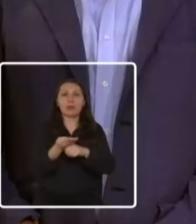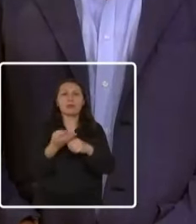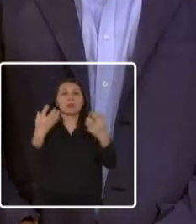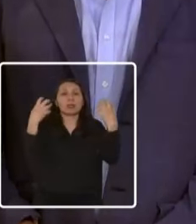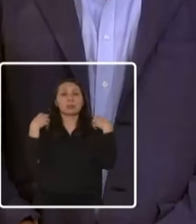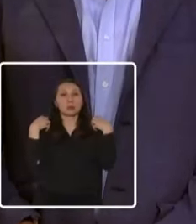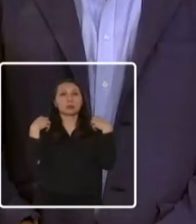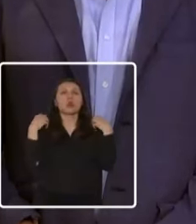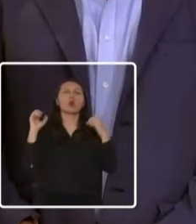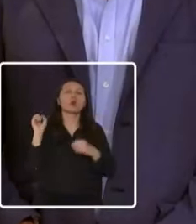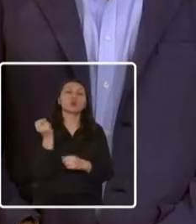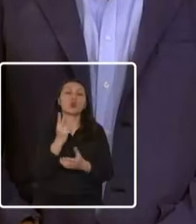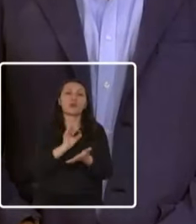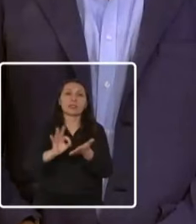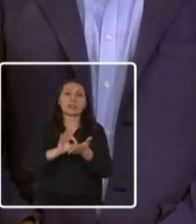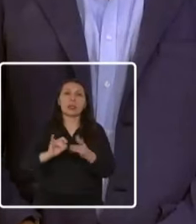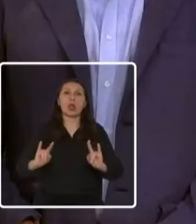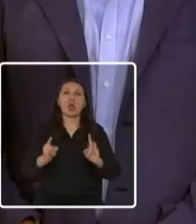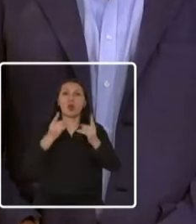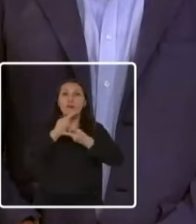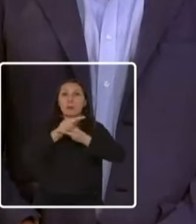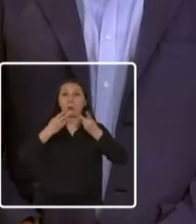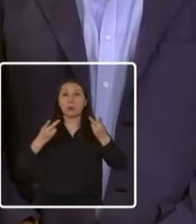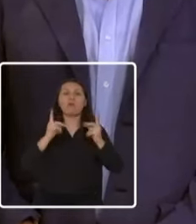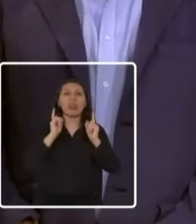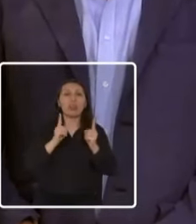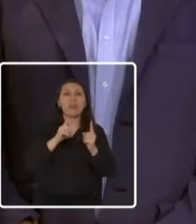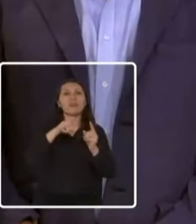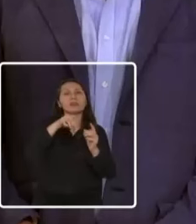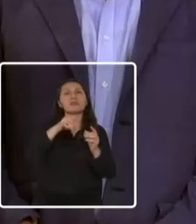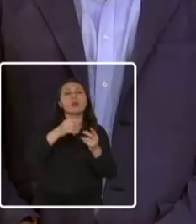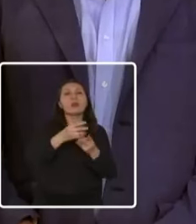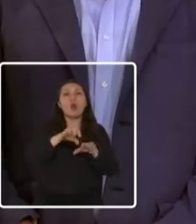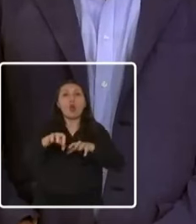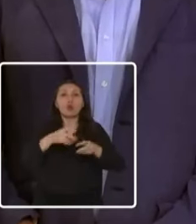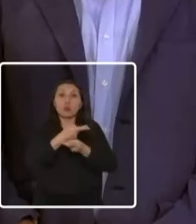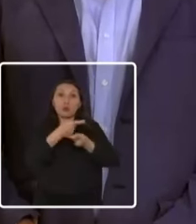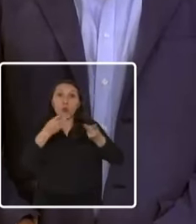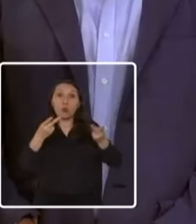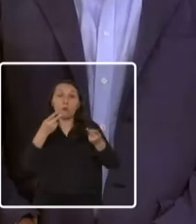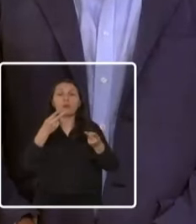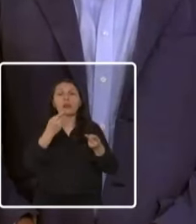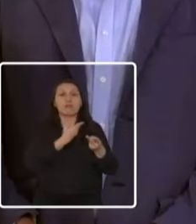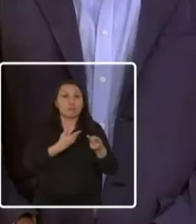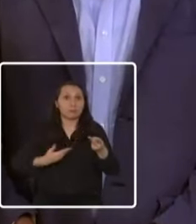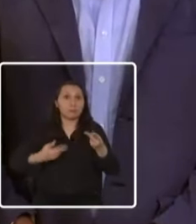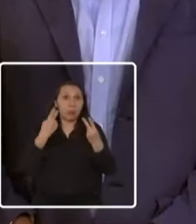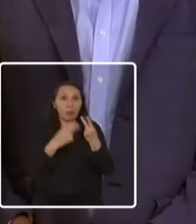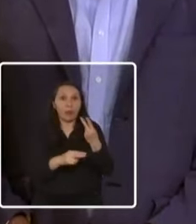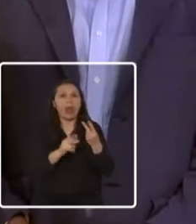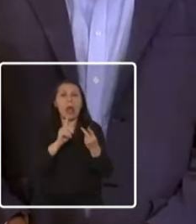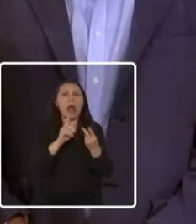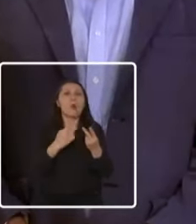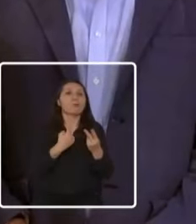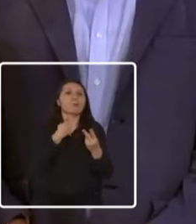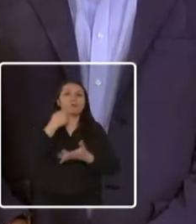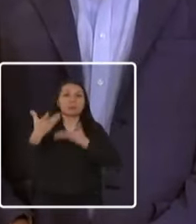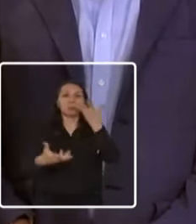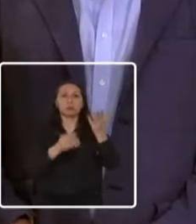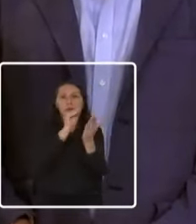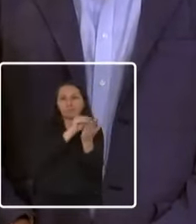al subsecretario de Obras Públicas hacer el catastro de bienes públicos que están afectados por los incendios.